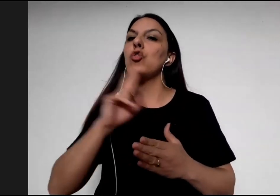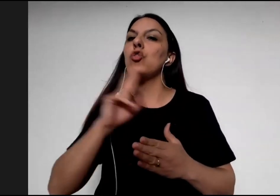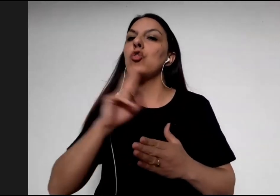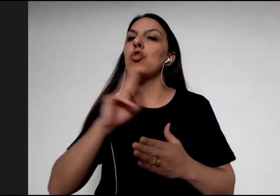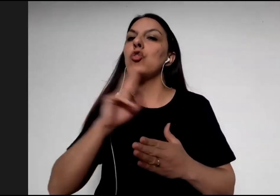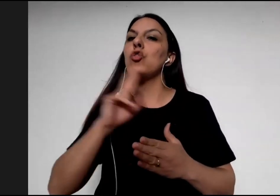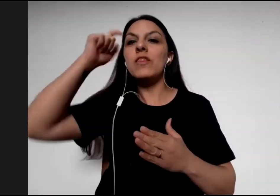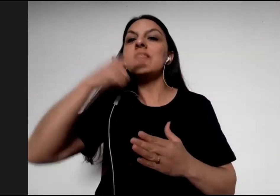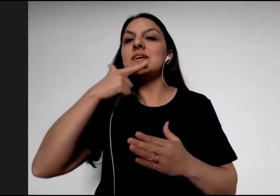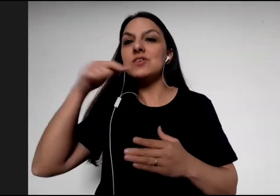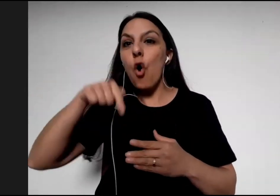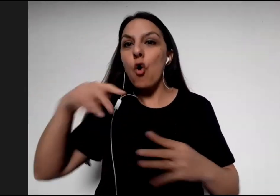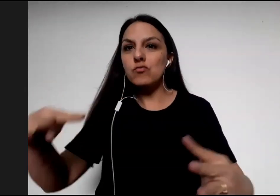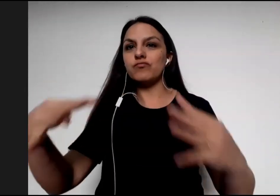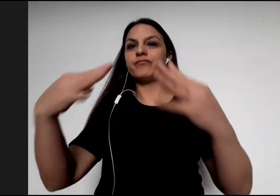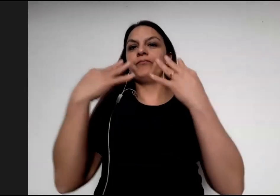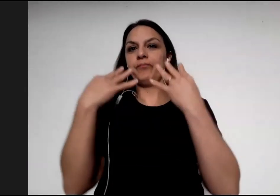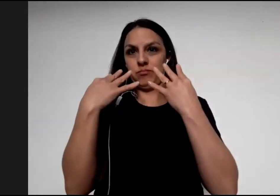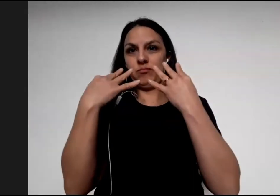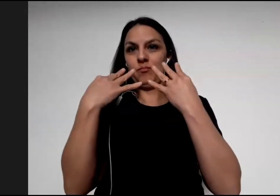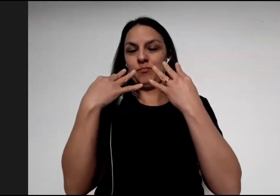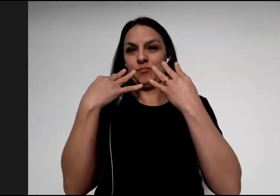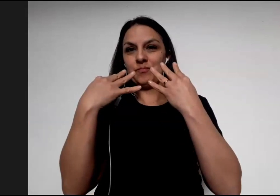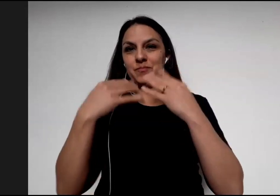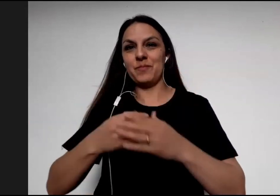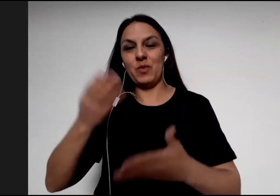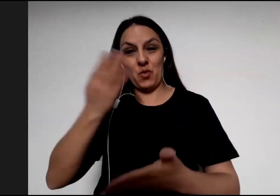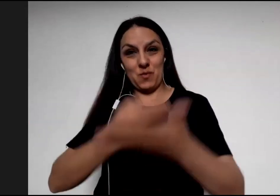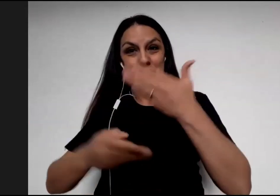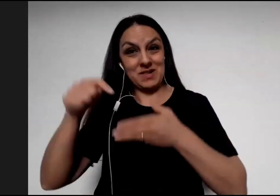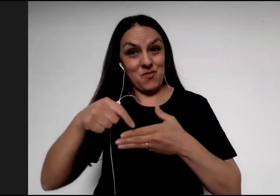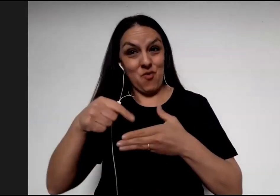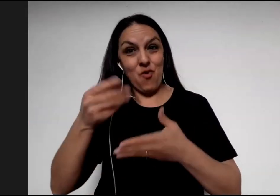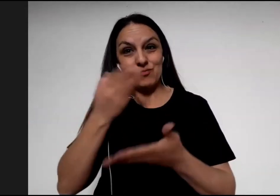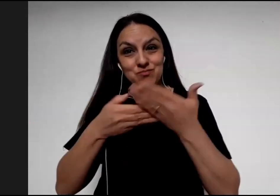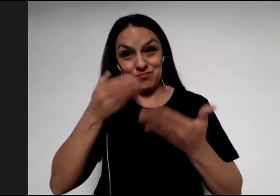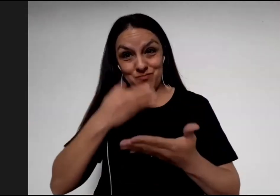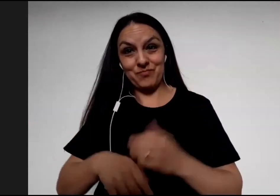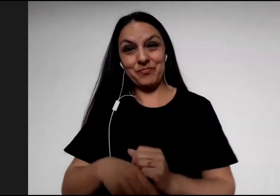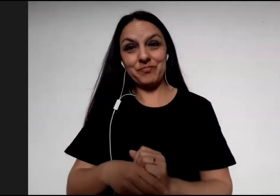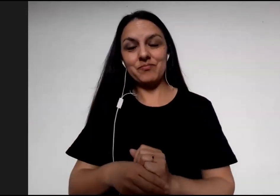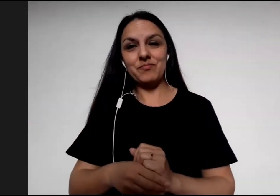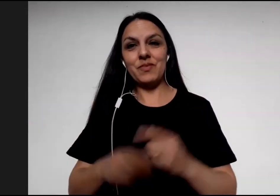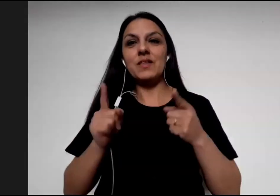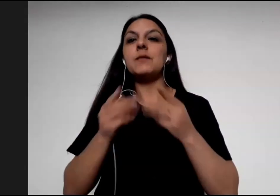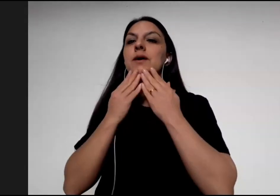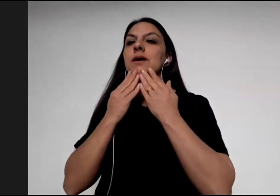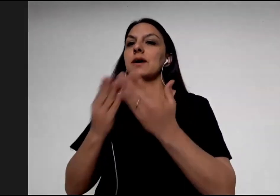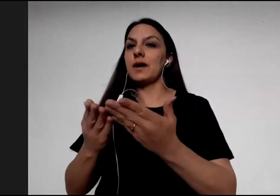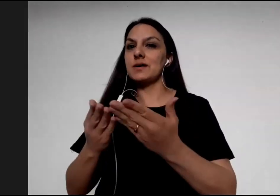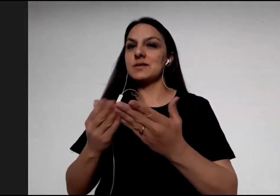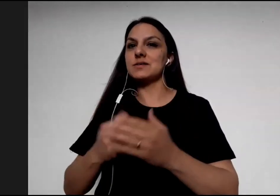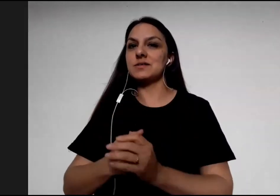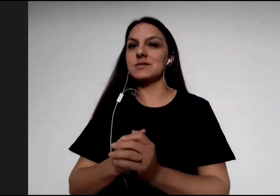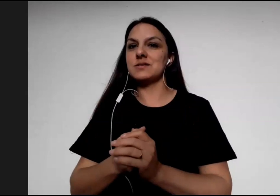en este momento participando de esta charla, agradecer a todos los